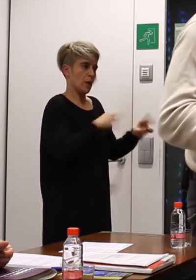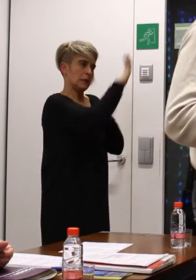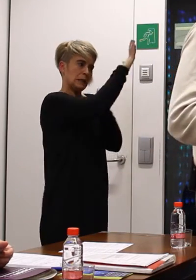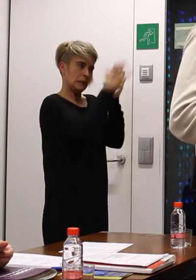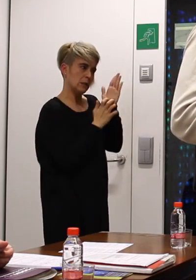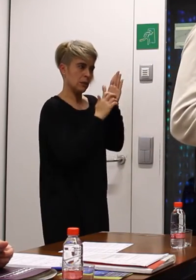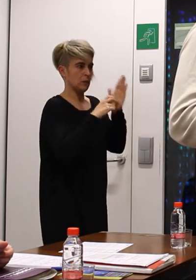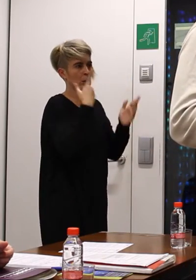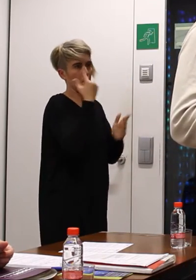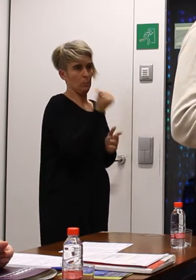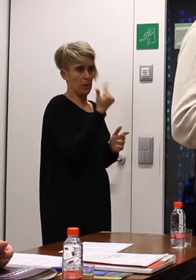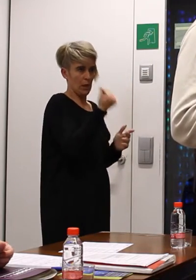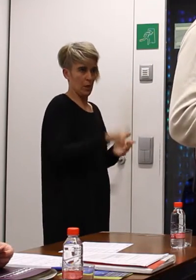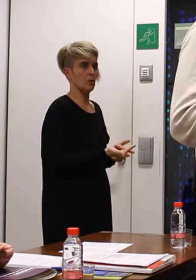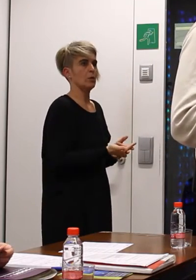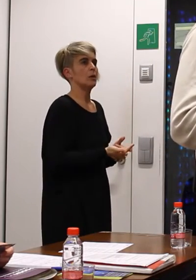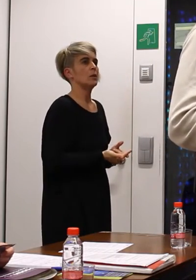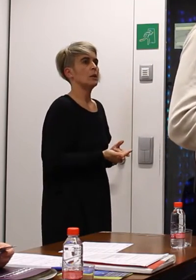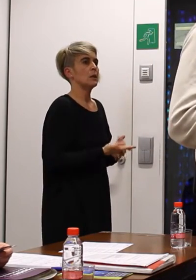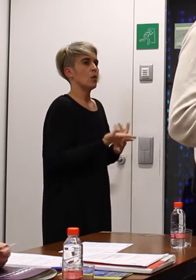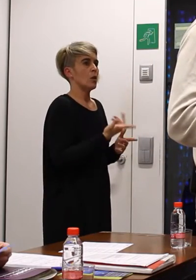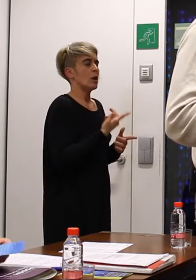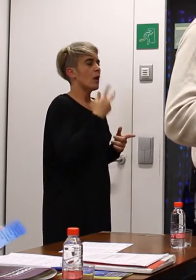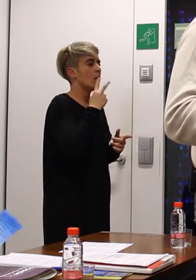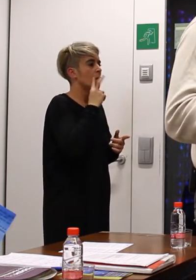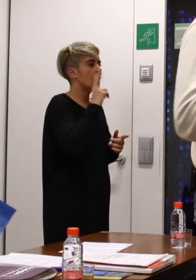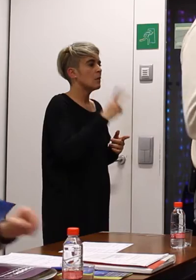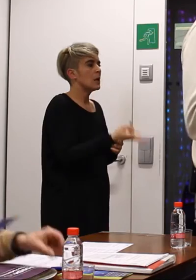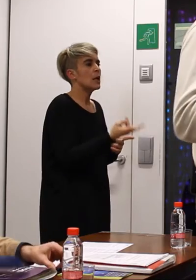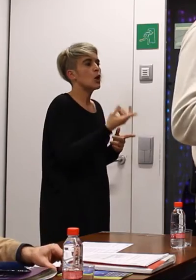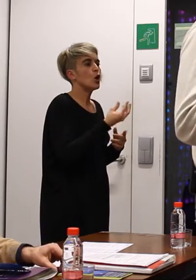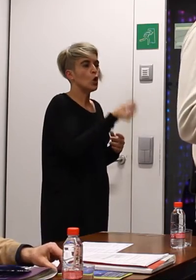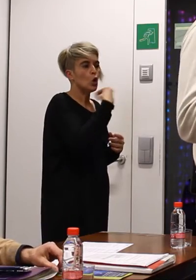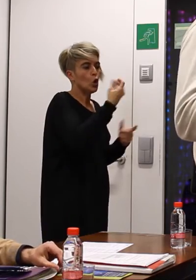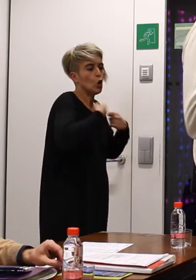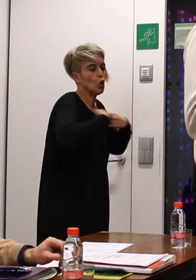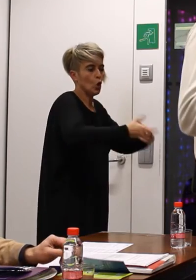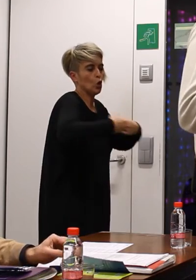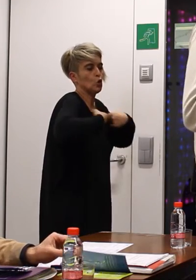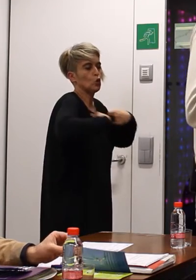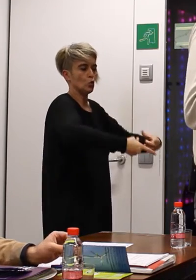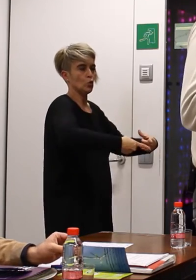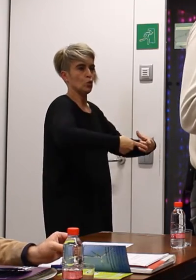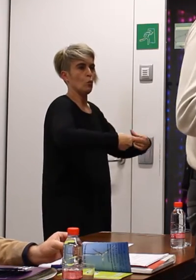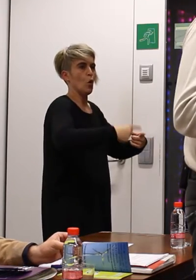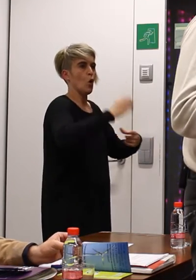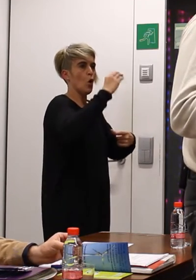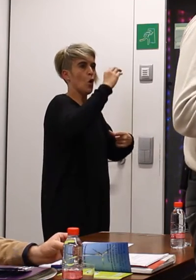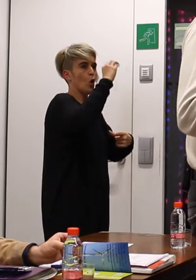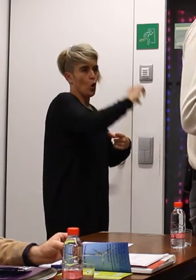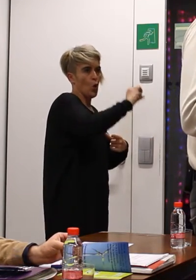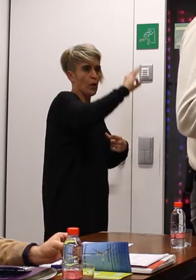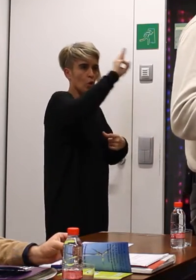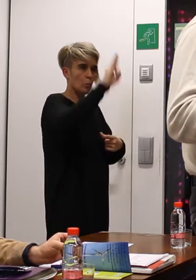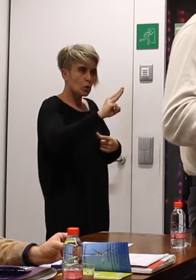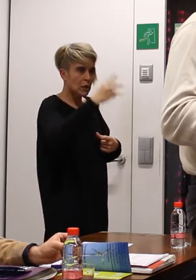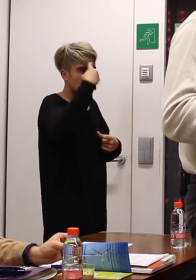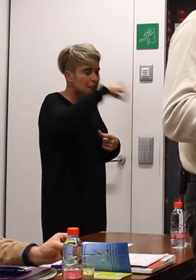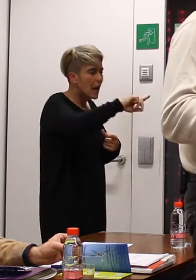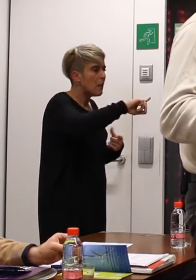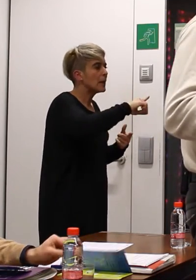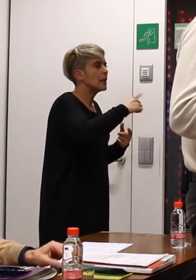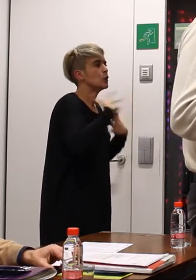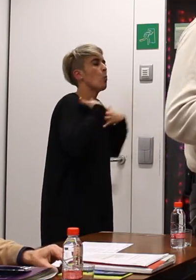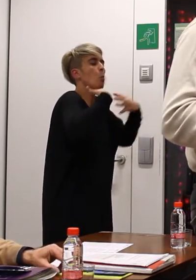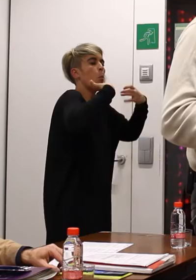que es donde al final pones tu consumo, tu código postal, tu potencia contratada, y sabes qué precio te va a costar